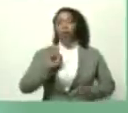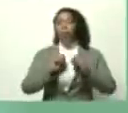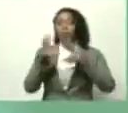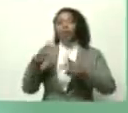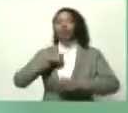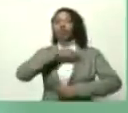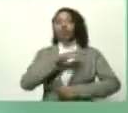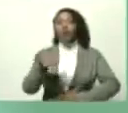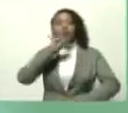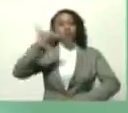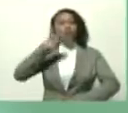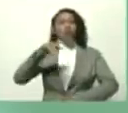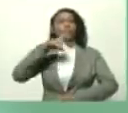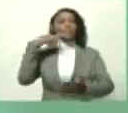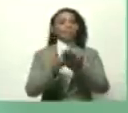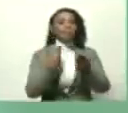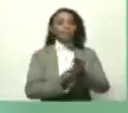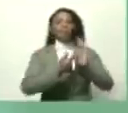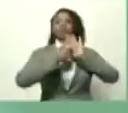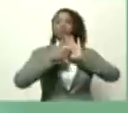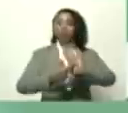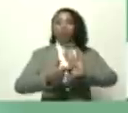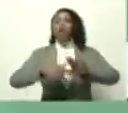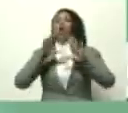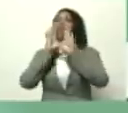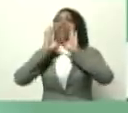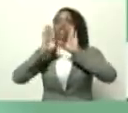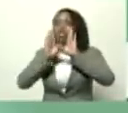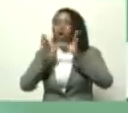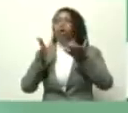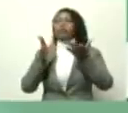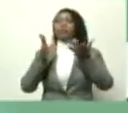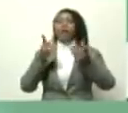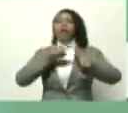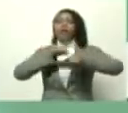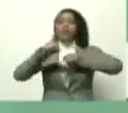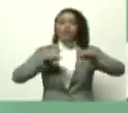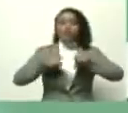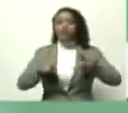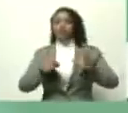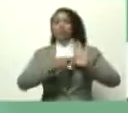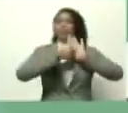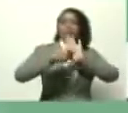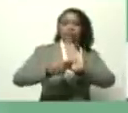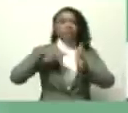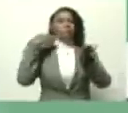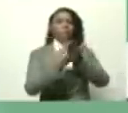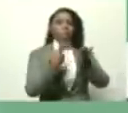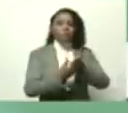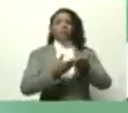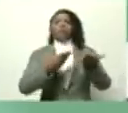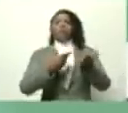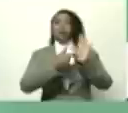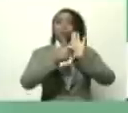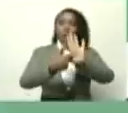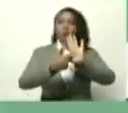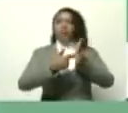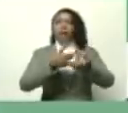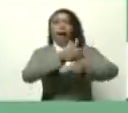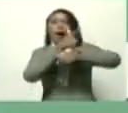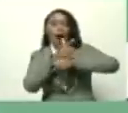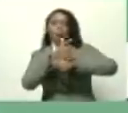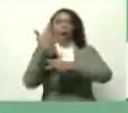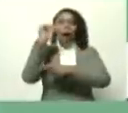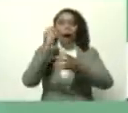serias, ciertas, reales, con testimonios, con confesiones, con coordenadas, con evidencias, donde mostramos las armas con las